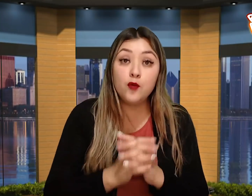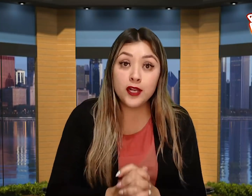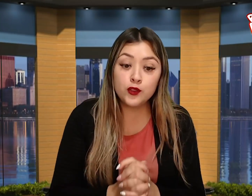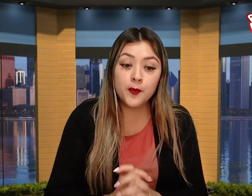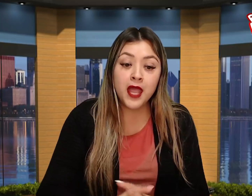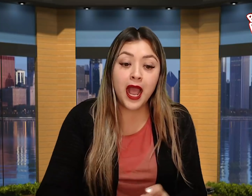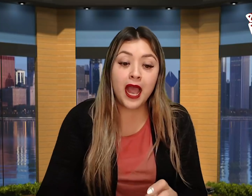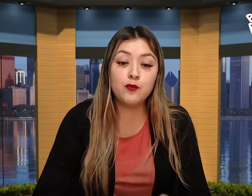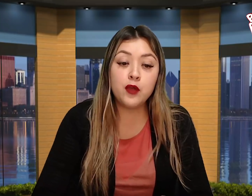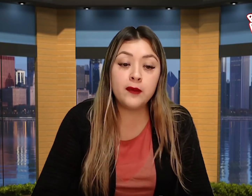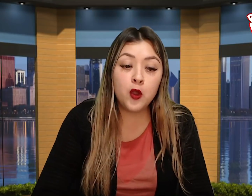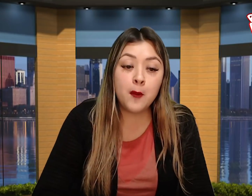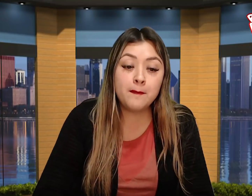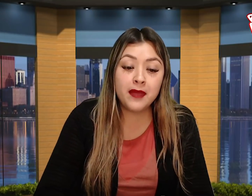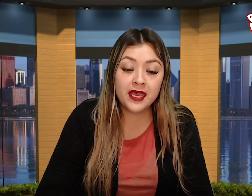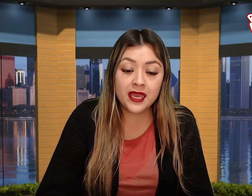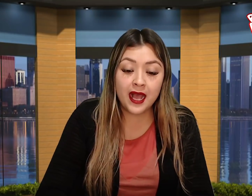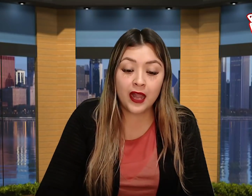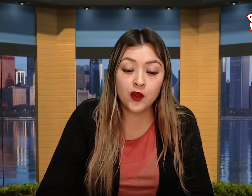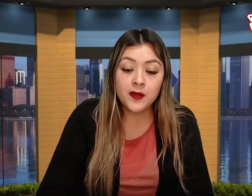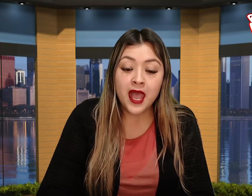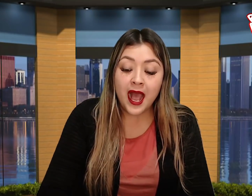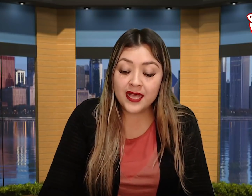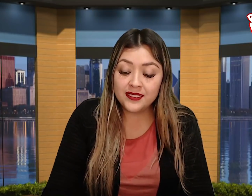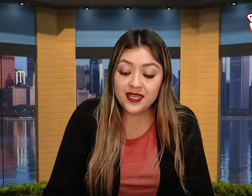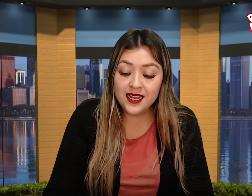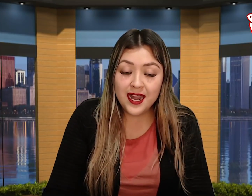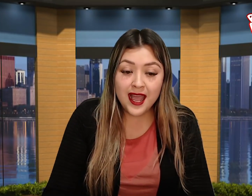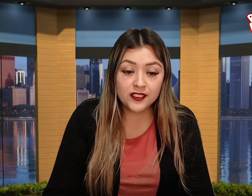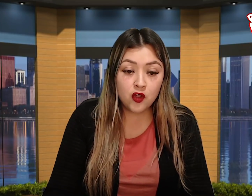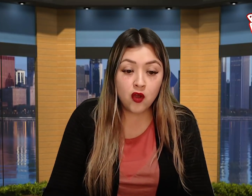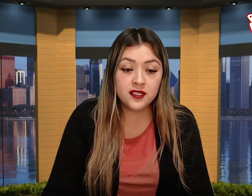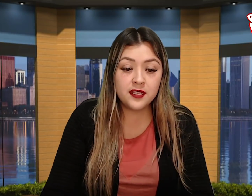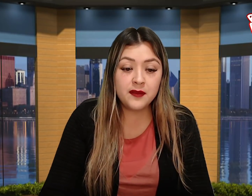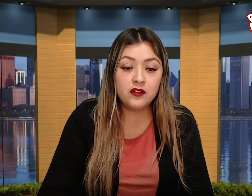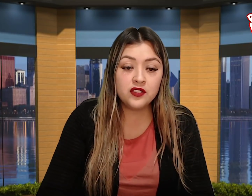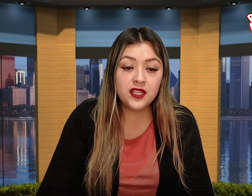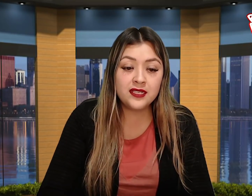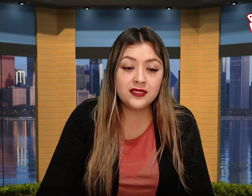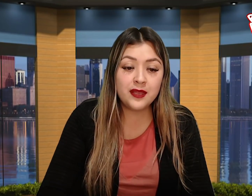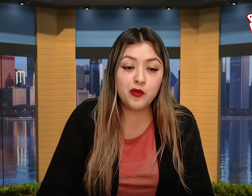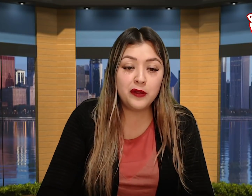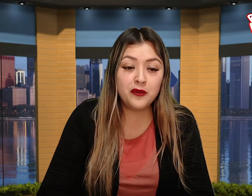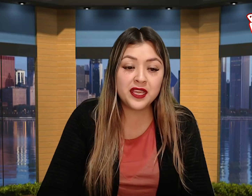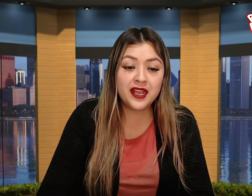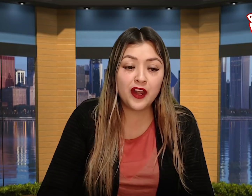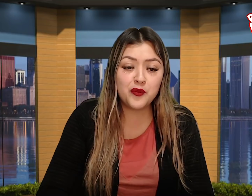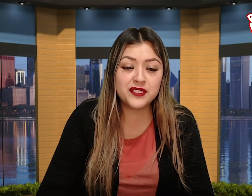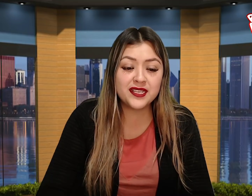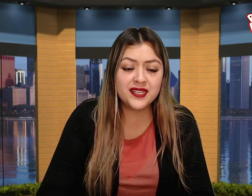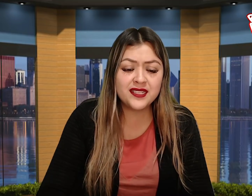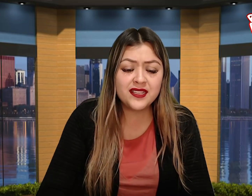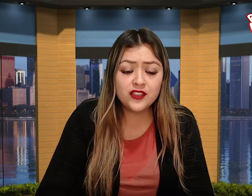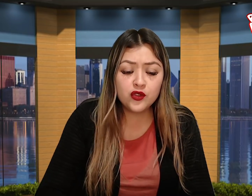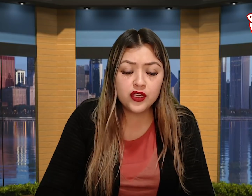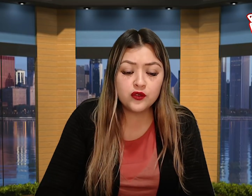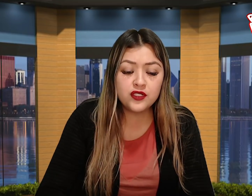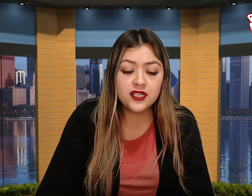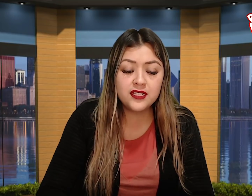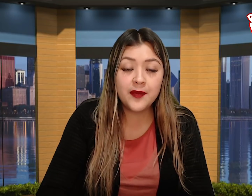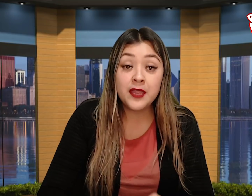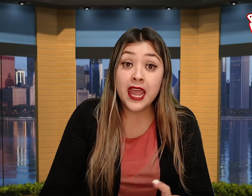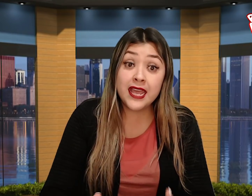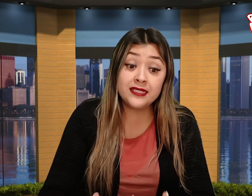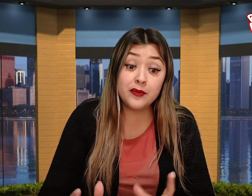sea devuelto al pueblo mexicano. Así las cosas, amigos. Este pueblo mexicano, pues, que está sediento de